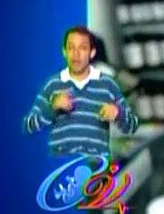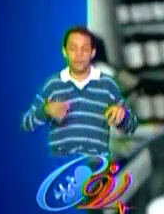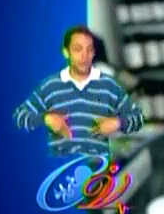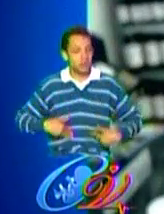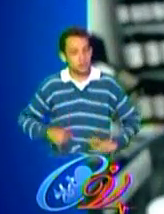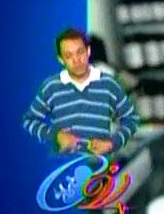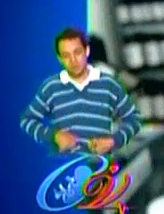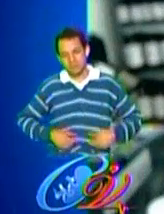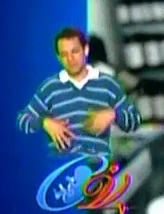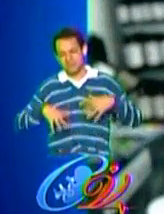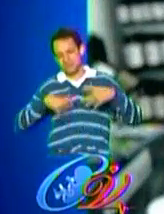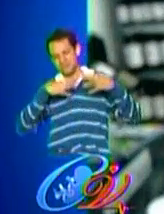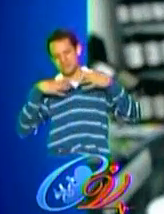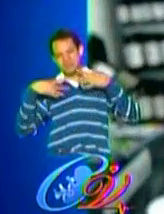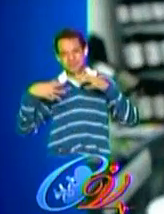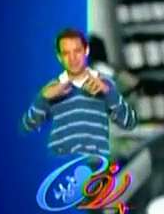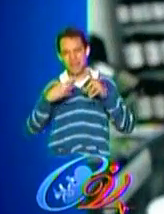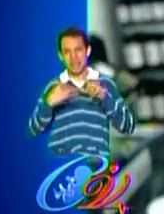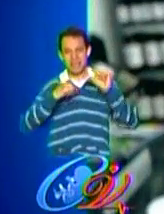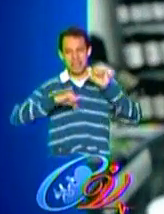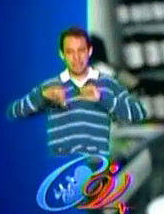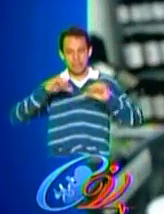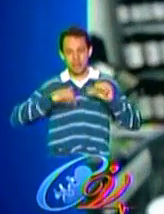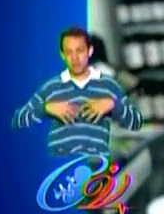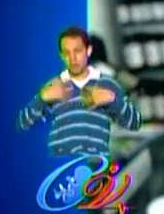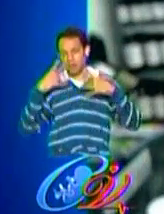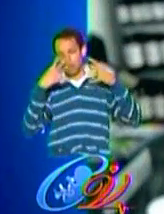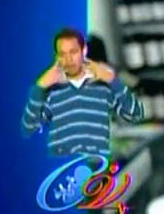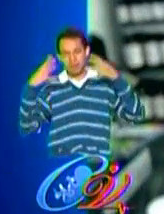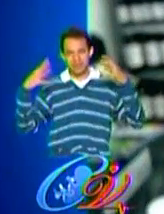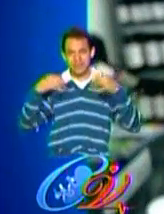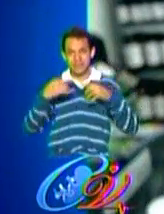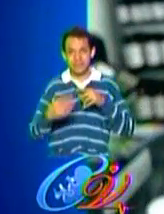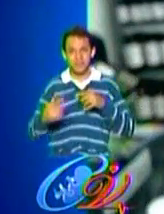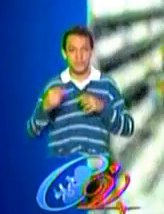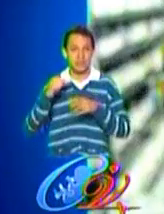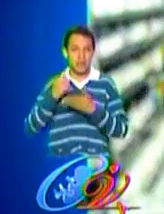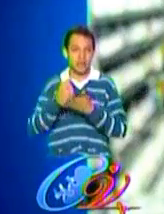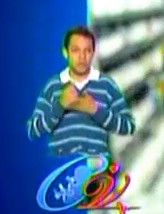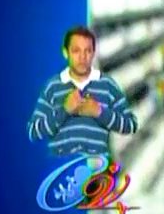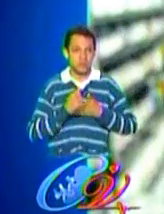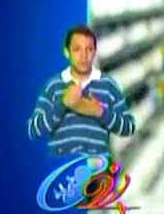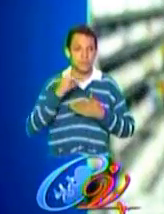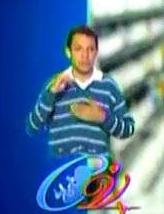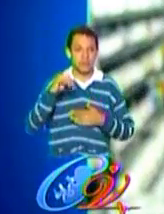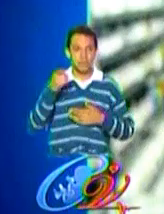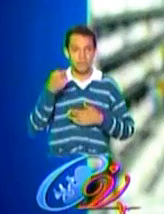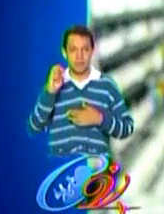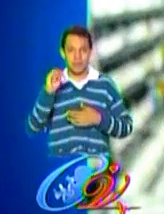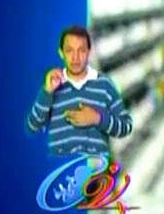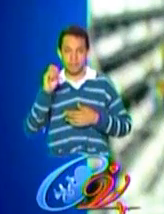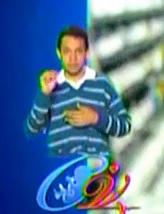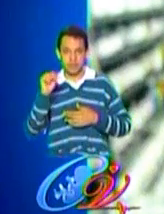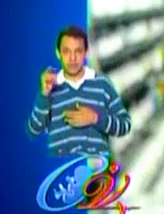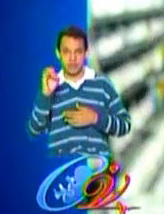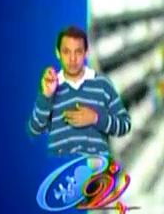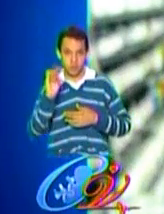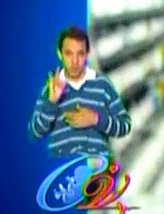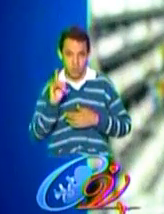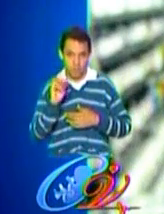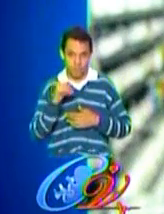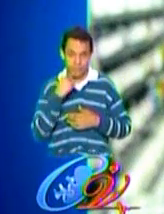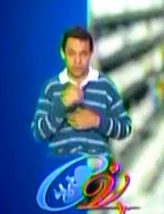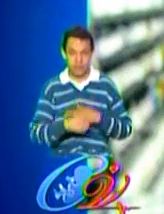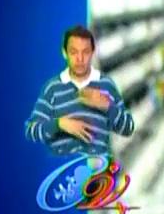mucha toxicidad. Utilizamos el glutatión, que es un suplemento muy bueno que básicamente ayuda a que las